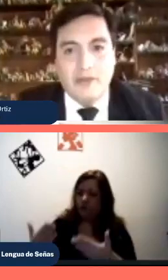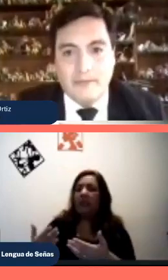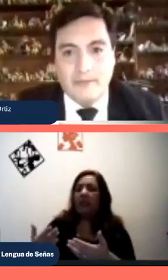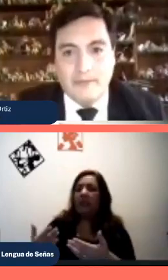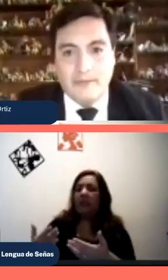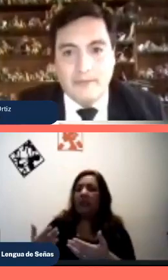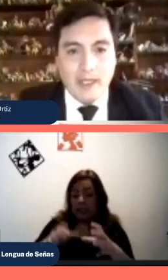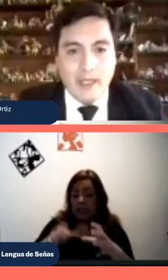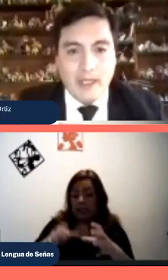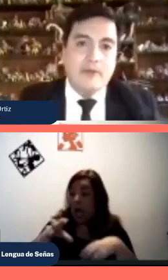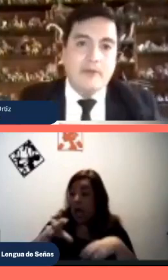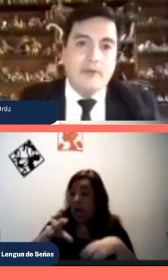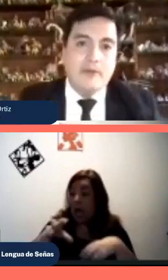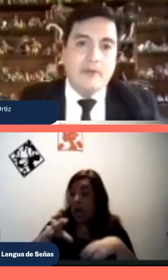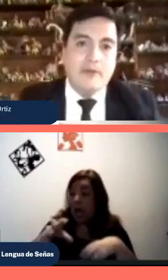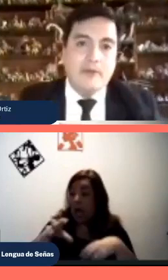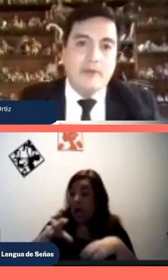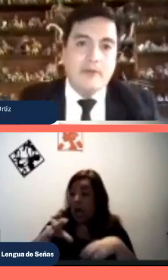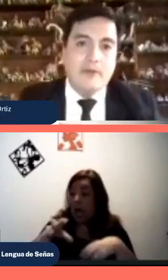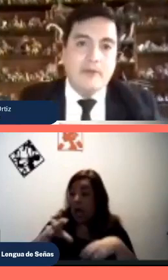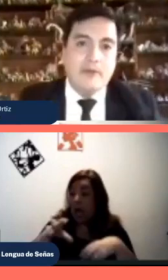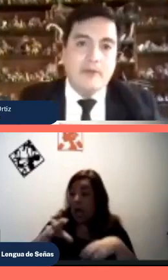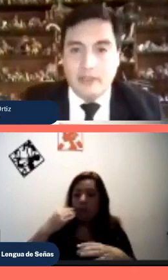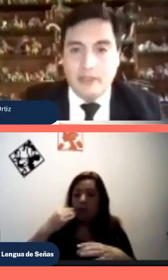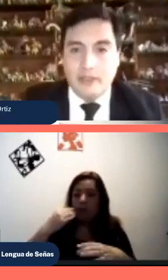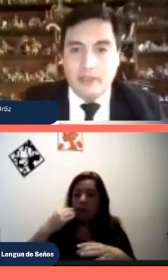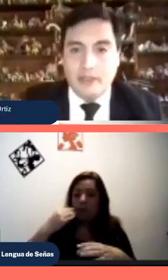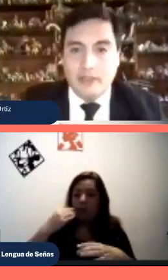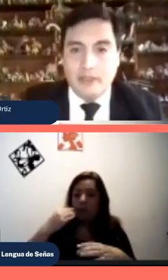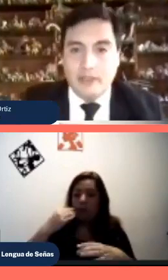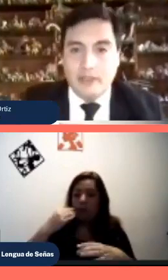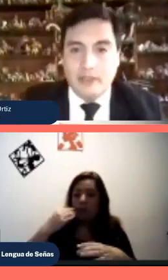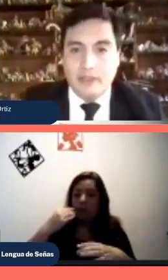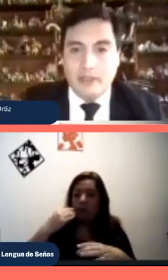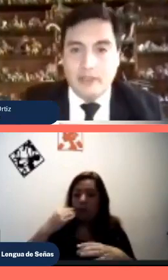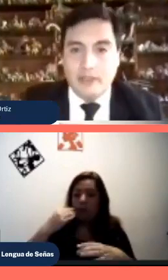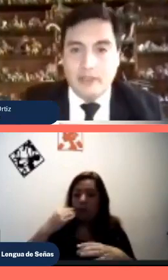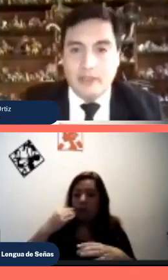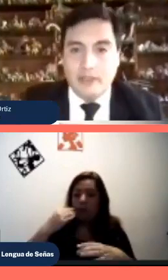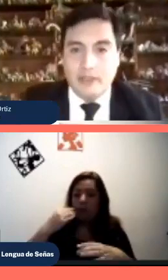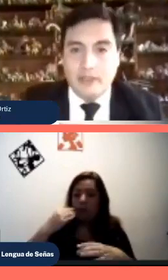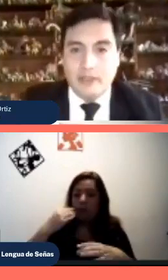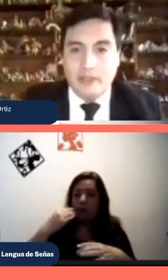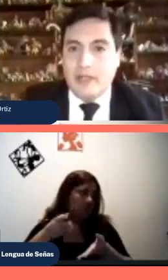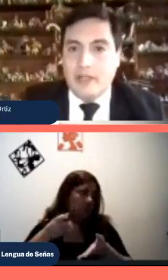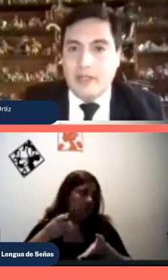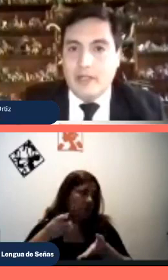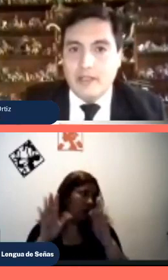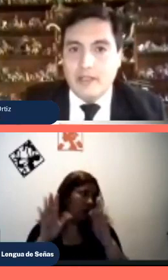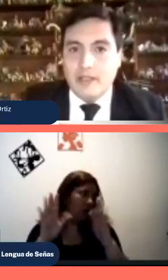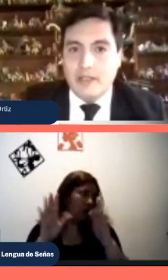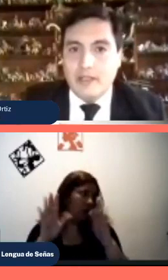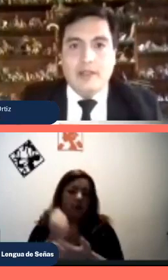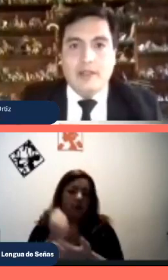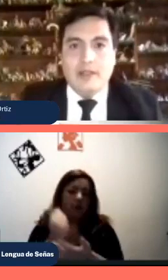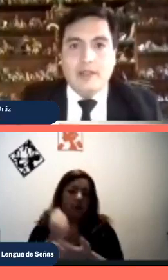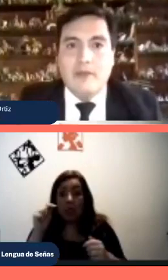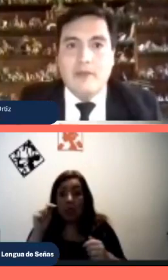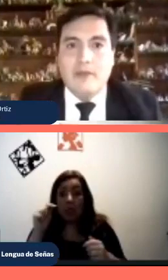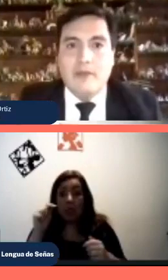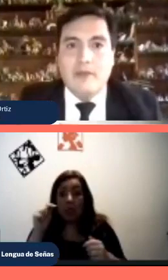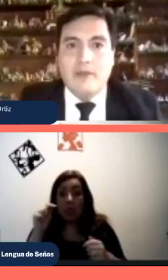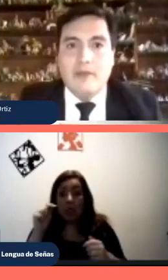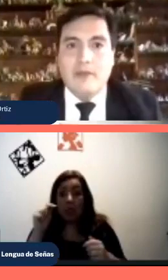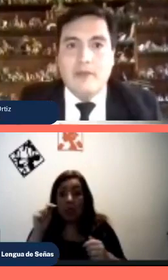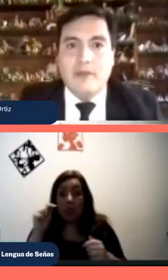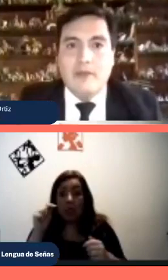origen. Es de esta forma que se ponen en contacto desde Alemania con el Museo Nacional de Historia Natural de Chile, y aquí vemos